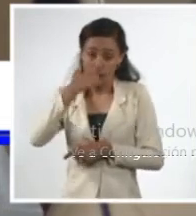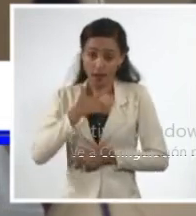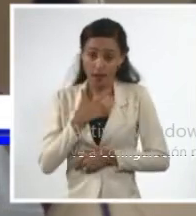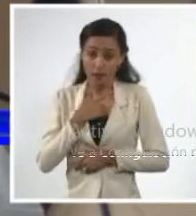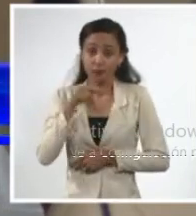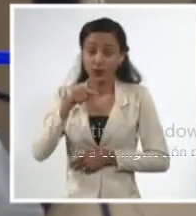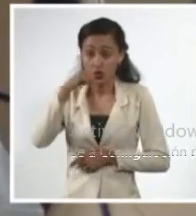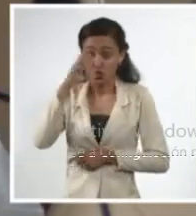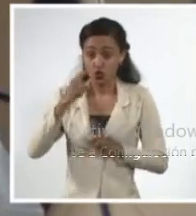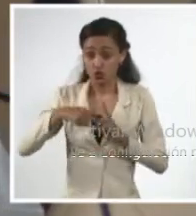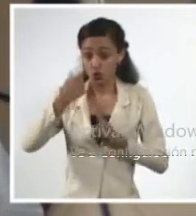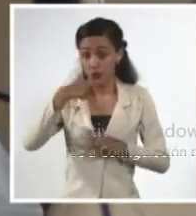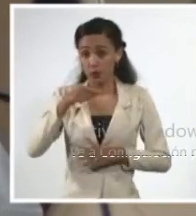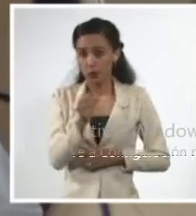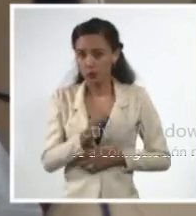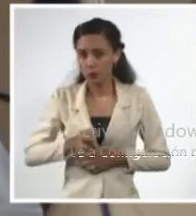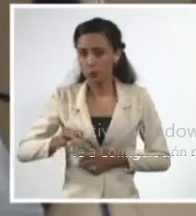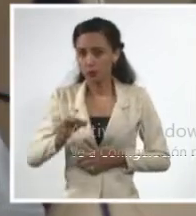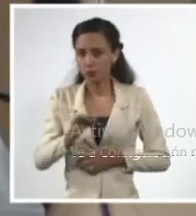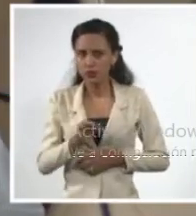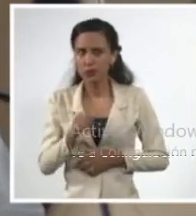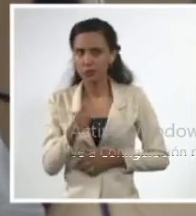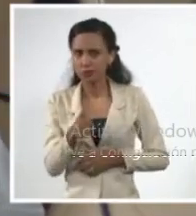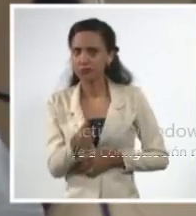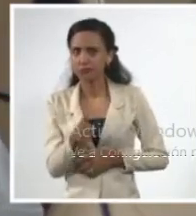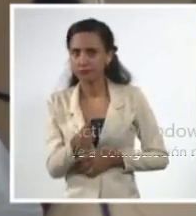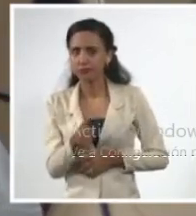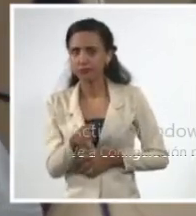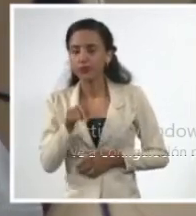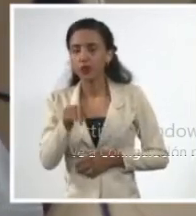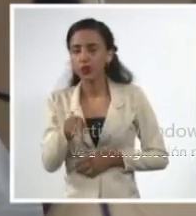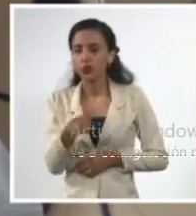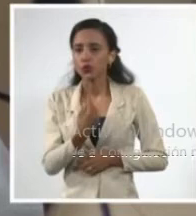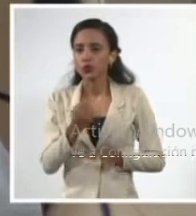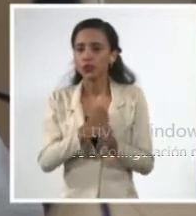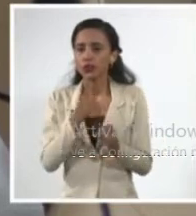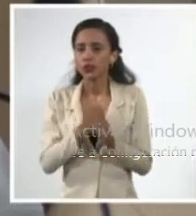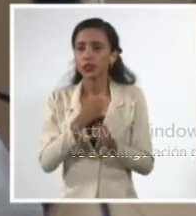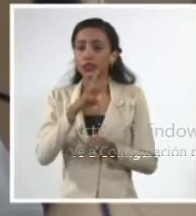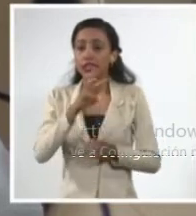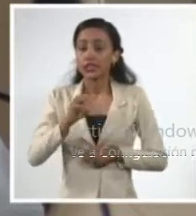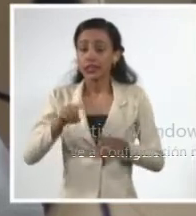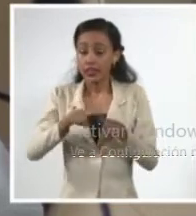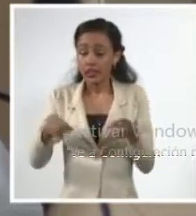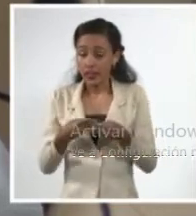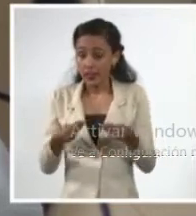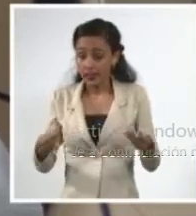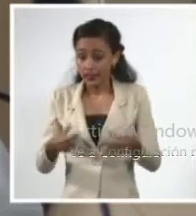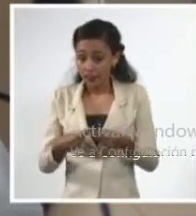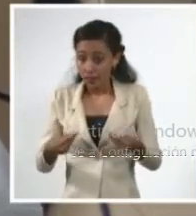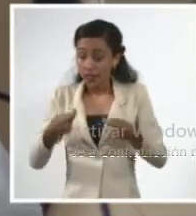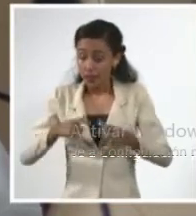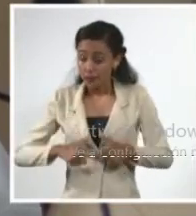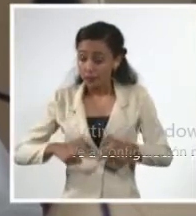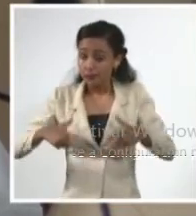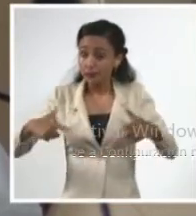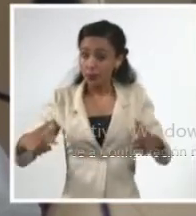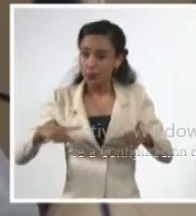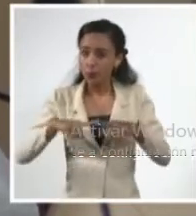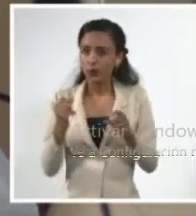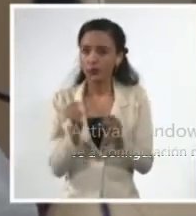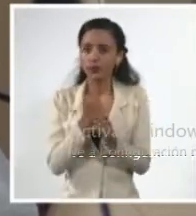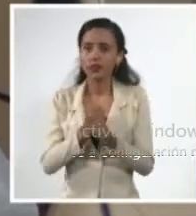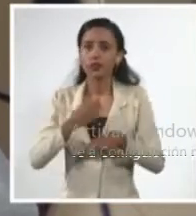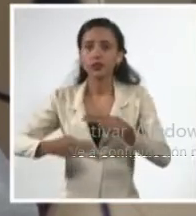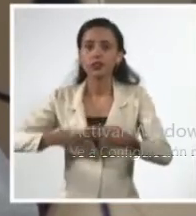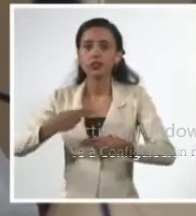ha aprendido en el municipio de una manera increíble y hoy estamos trabajando en 300 hectáreas y ya nos debemos ampliar por el trabajo que se está haciendo